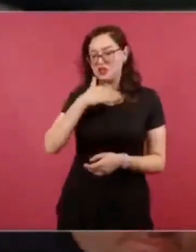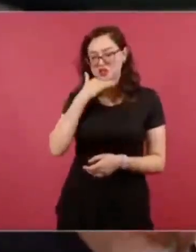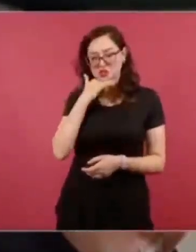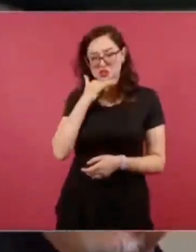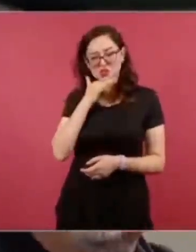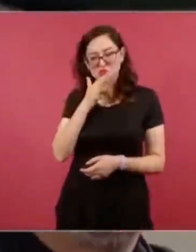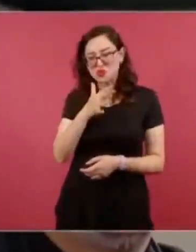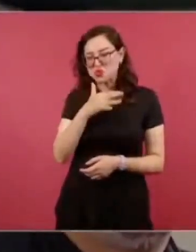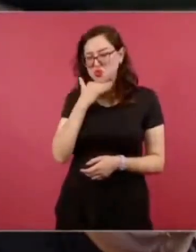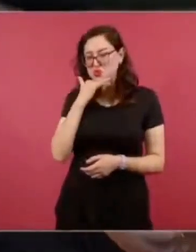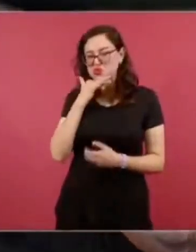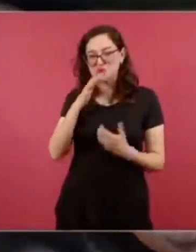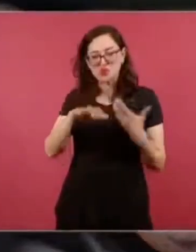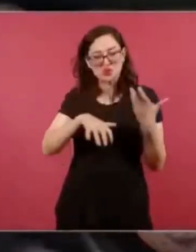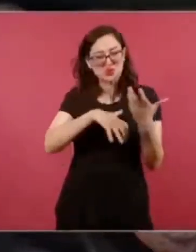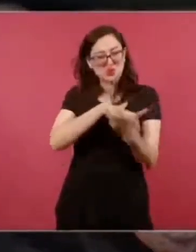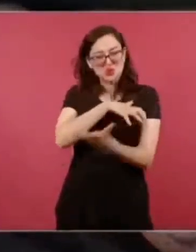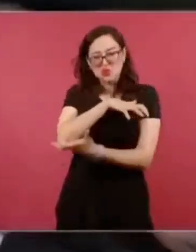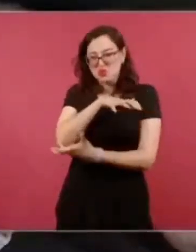una reacción